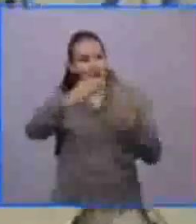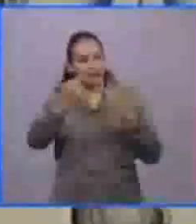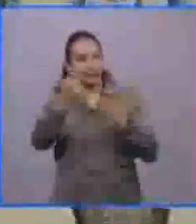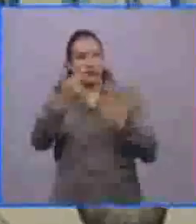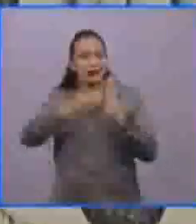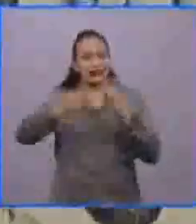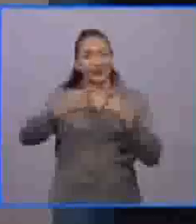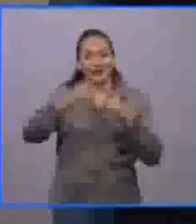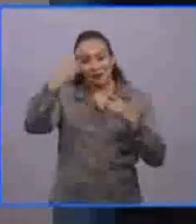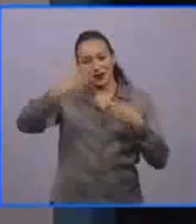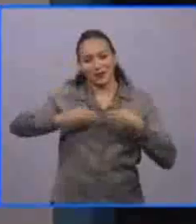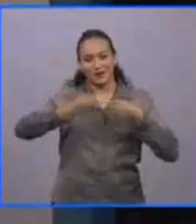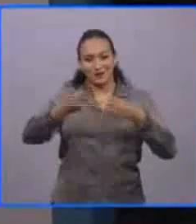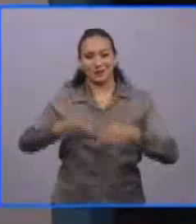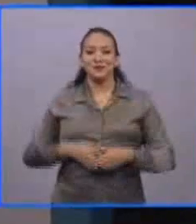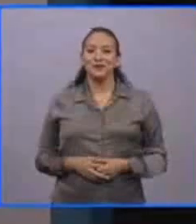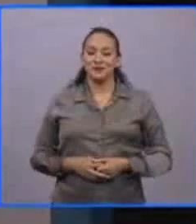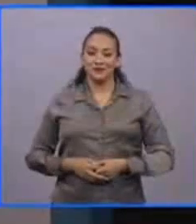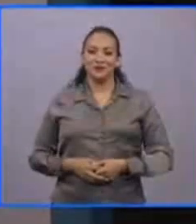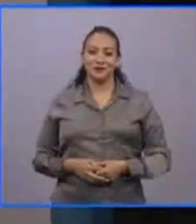distintas formas de expresión.